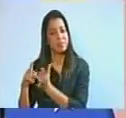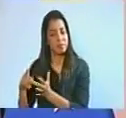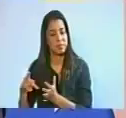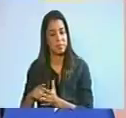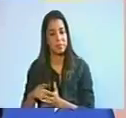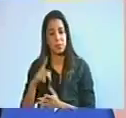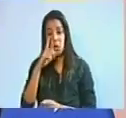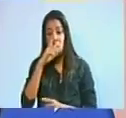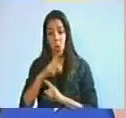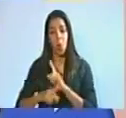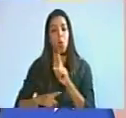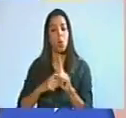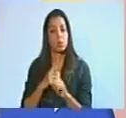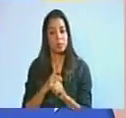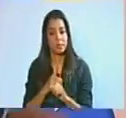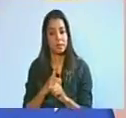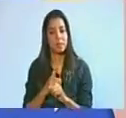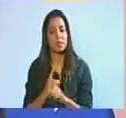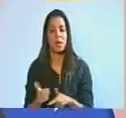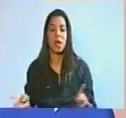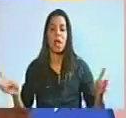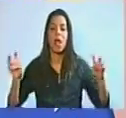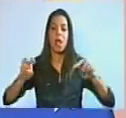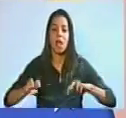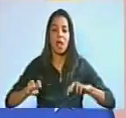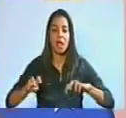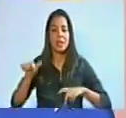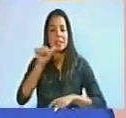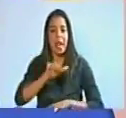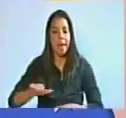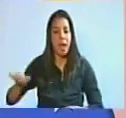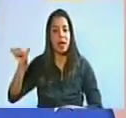año sentado semanalmente.